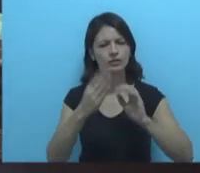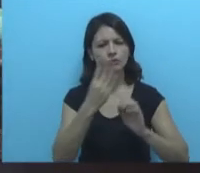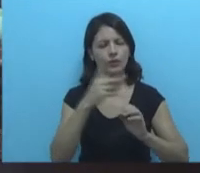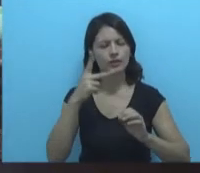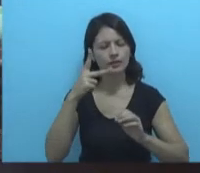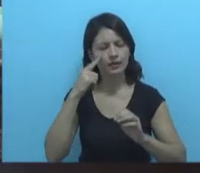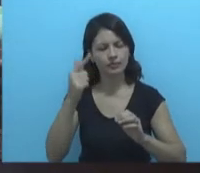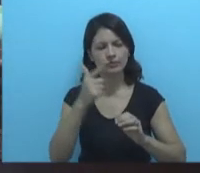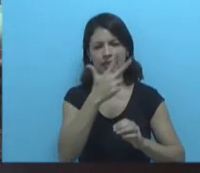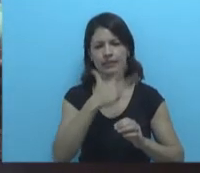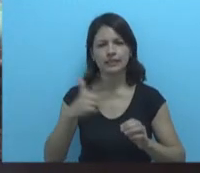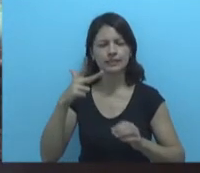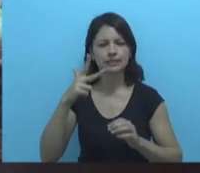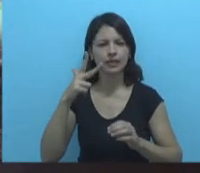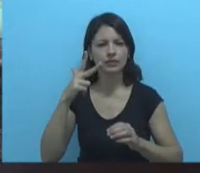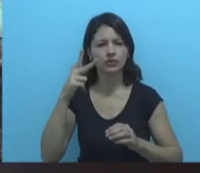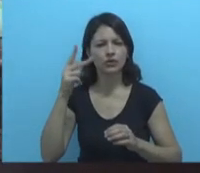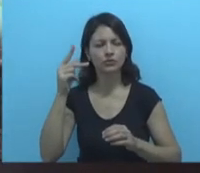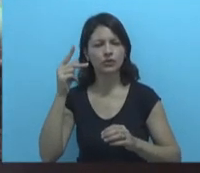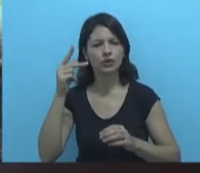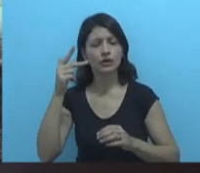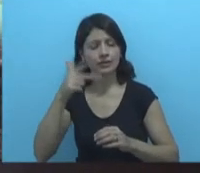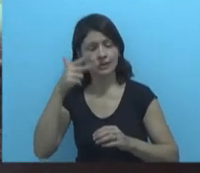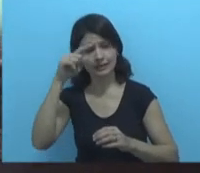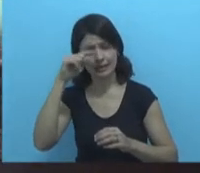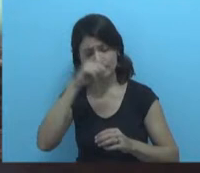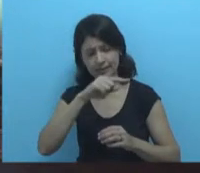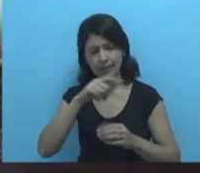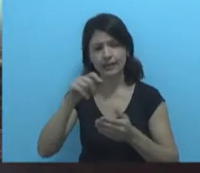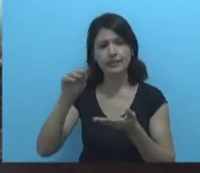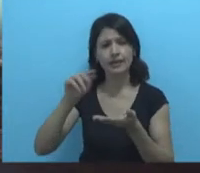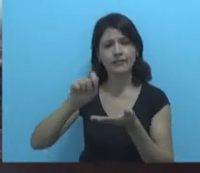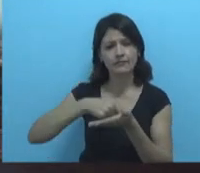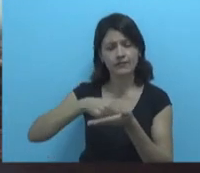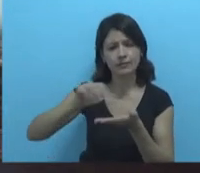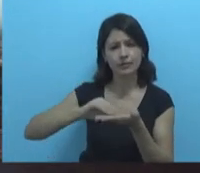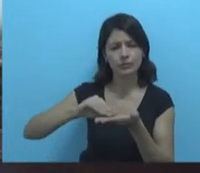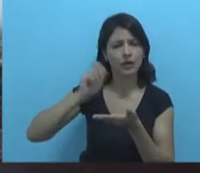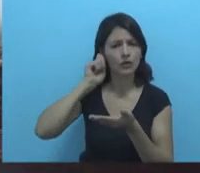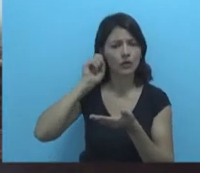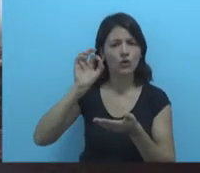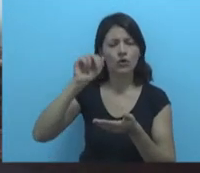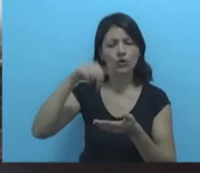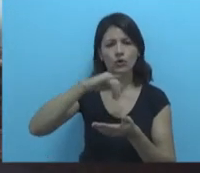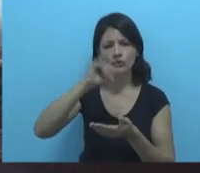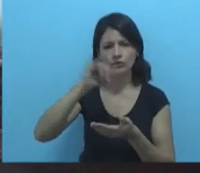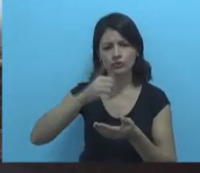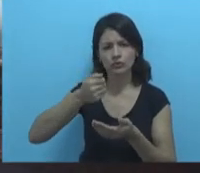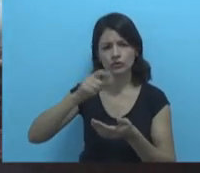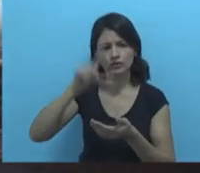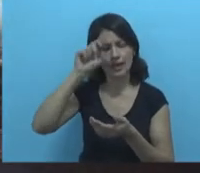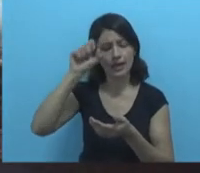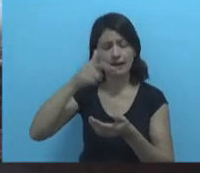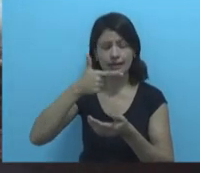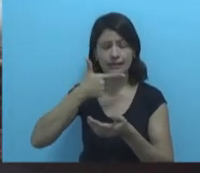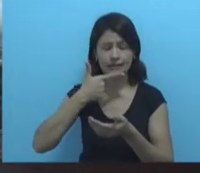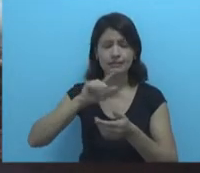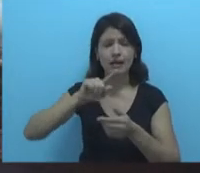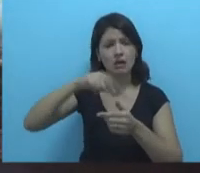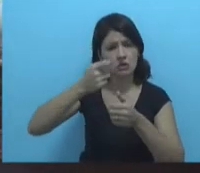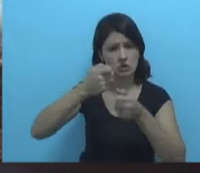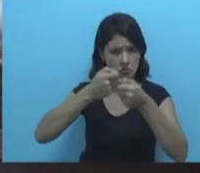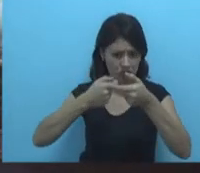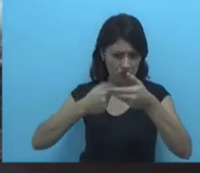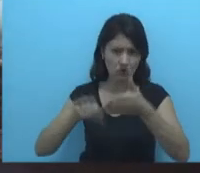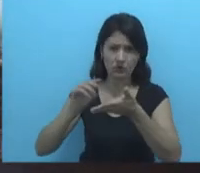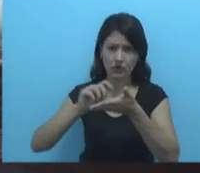43.337, diputado González, con la firma diputada Ciancio, Cándido, Di Stefano, Espíndola, Orsiani, Zen, Basile y